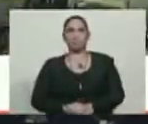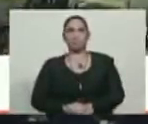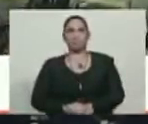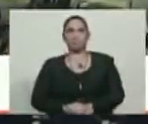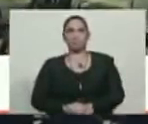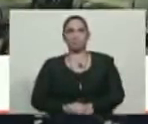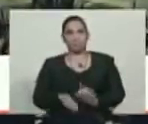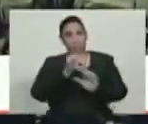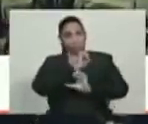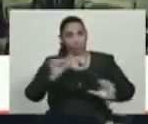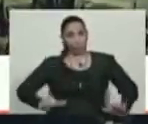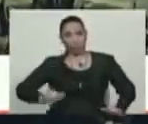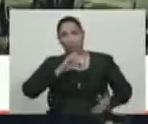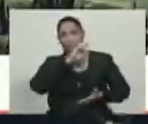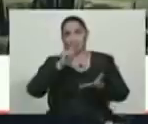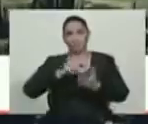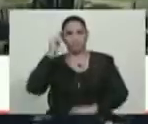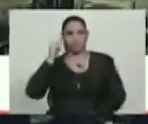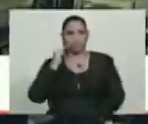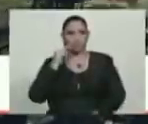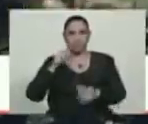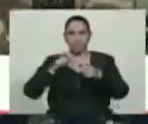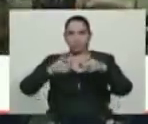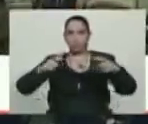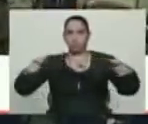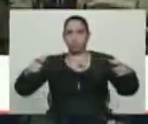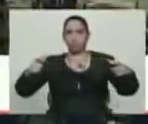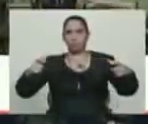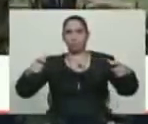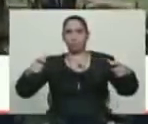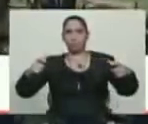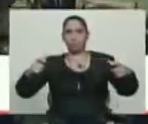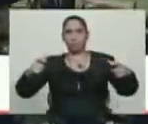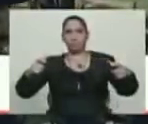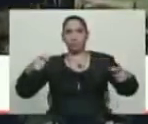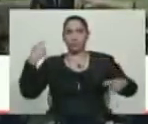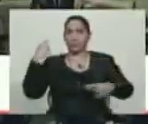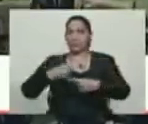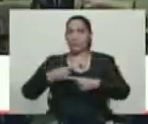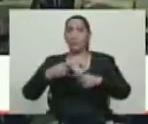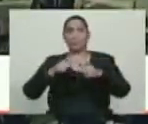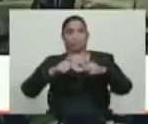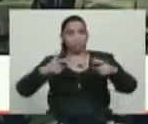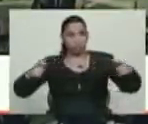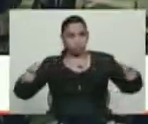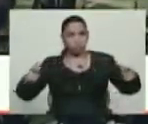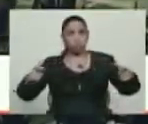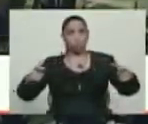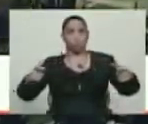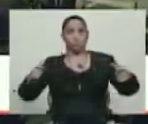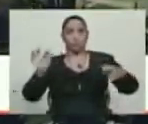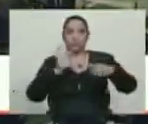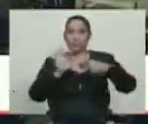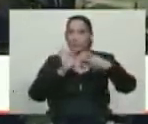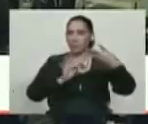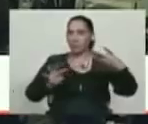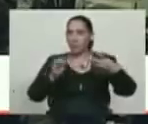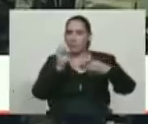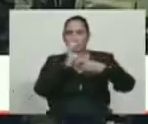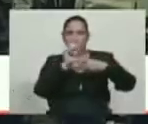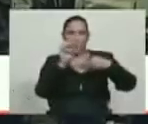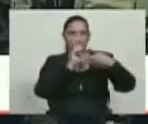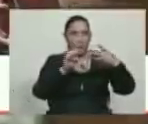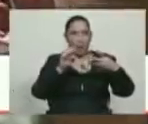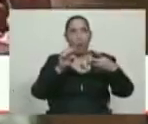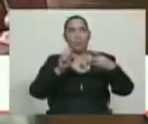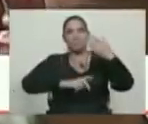una Guardia Nacional Bolivariana que ha expandido y debe seguir expandiendo en base a un plan estratégico, el plan